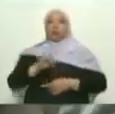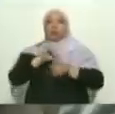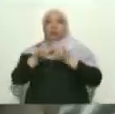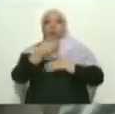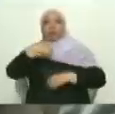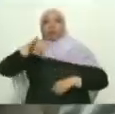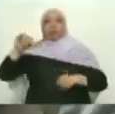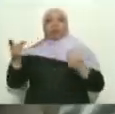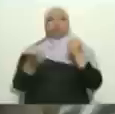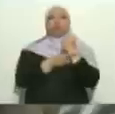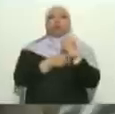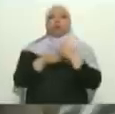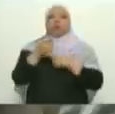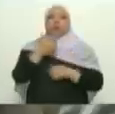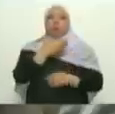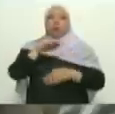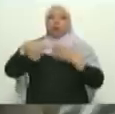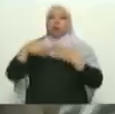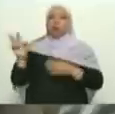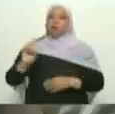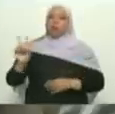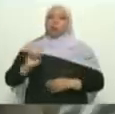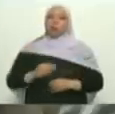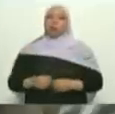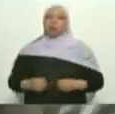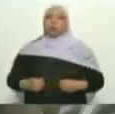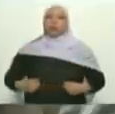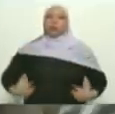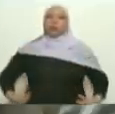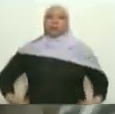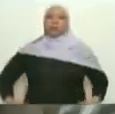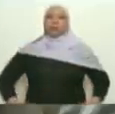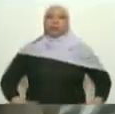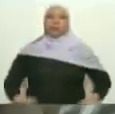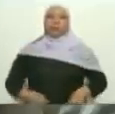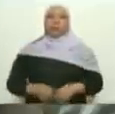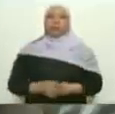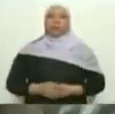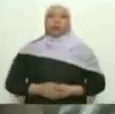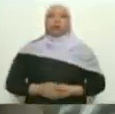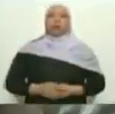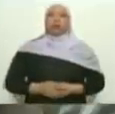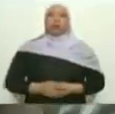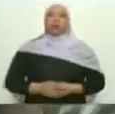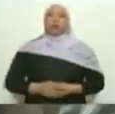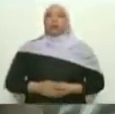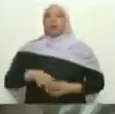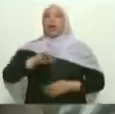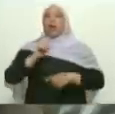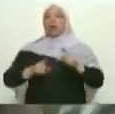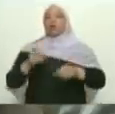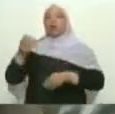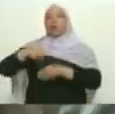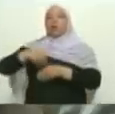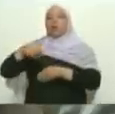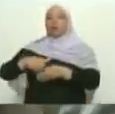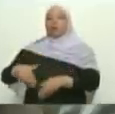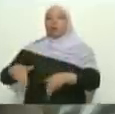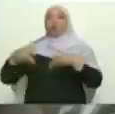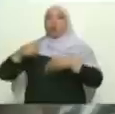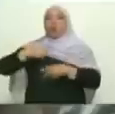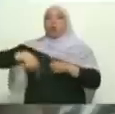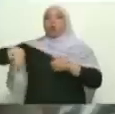autoproclamarse presidente de toda Venezuela, solo por haber agarrado unos cuantos votos en un